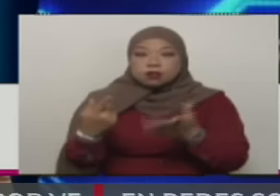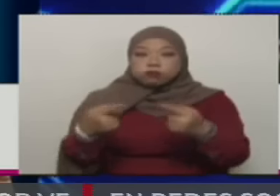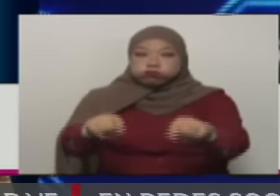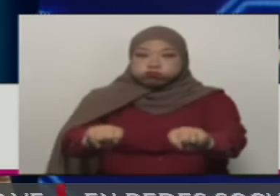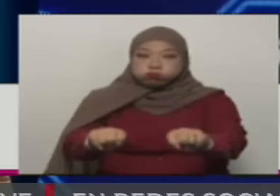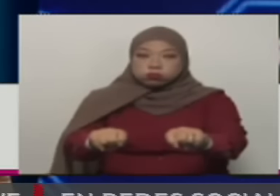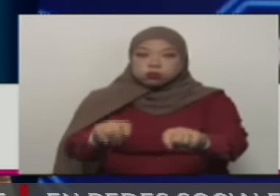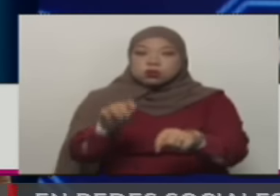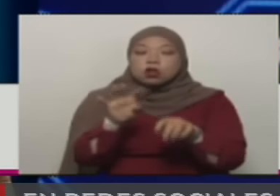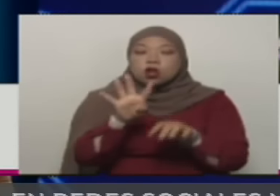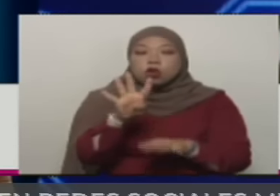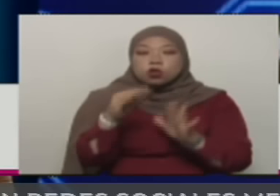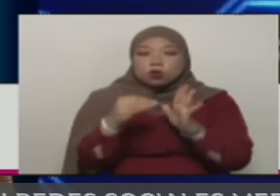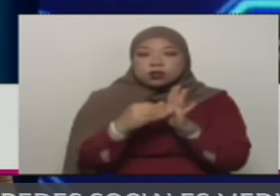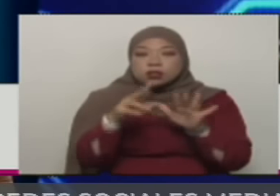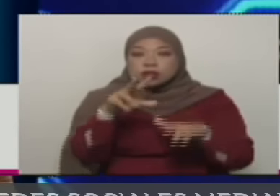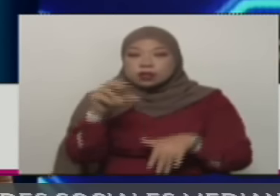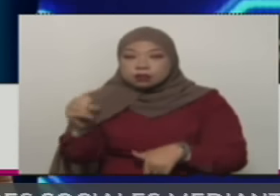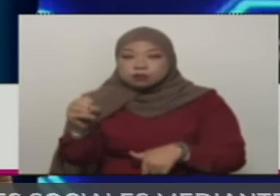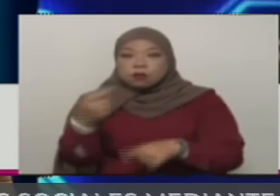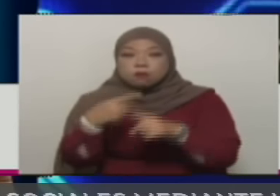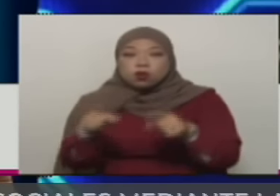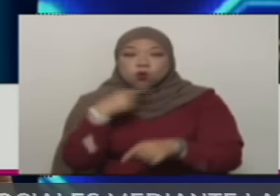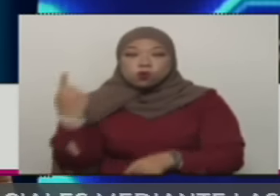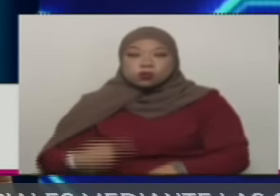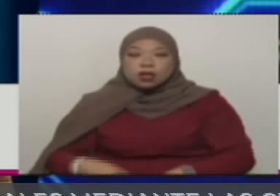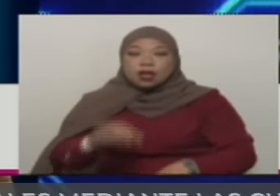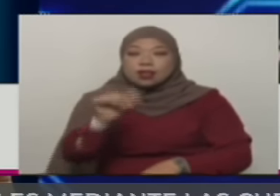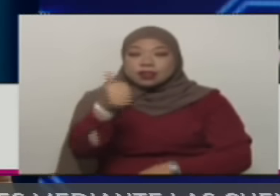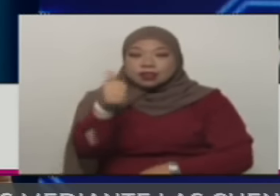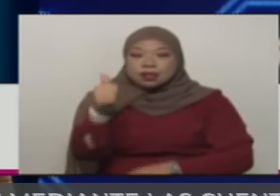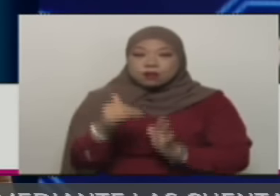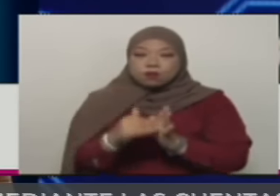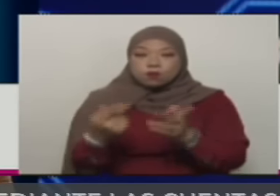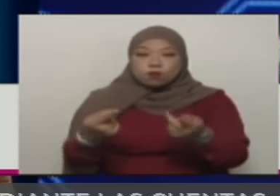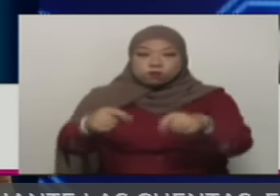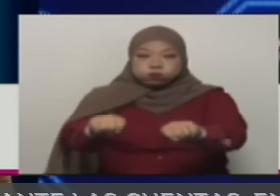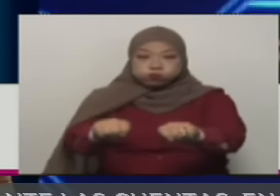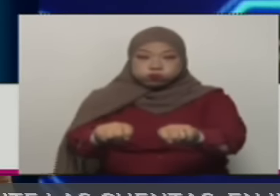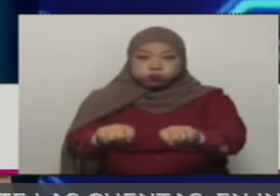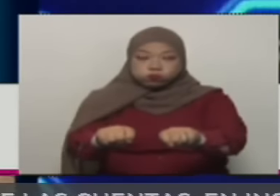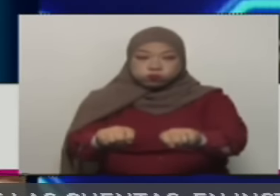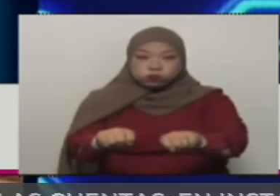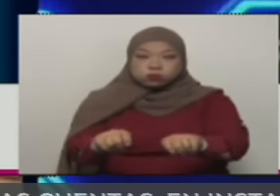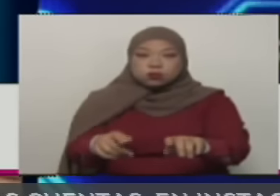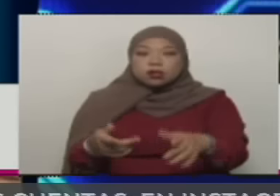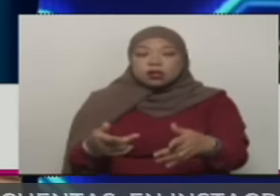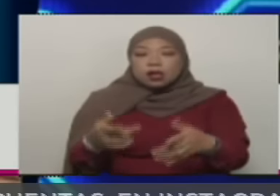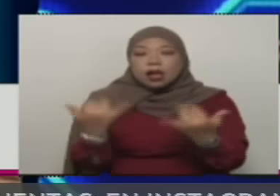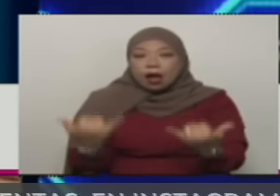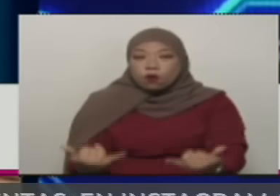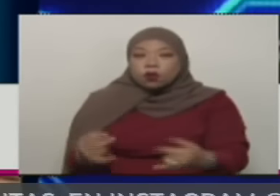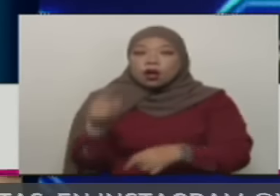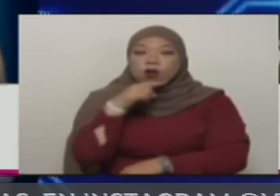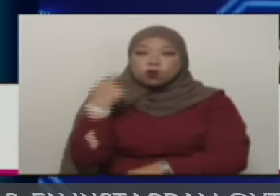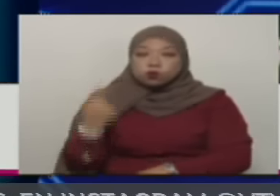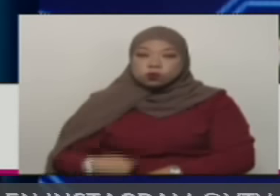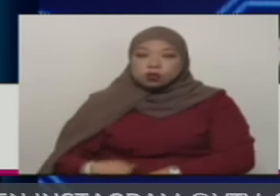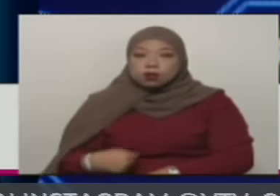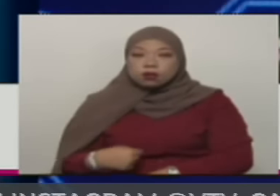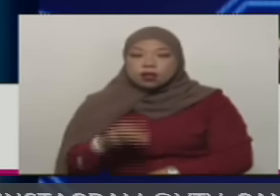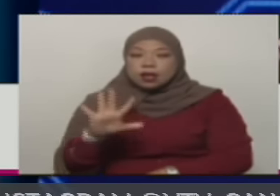aplicado 930. A Rusia le han aplicado más de 10.000 sanciones. Y Rusia ahora tiene la